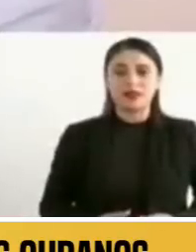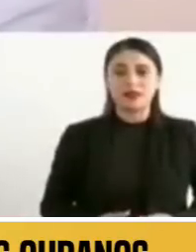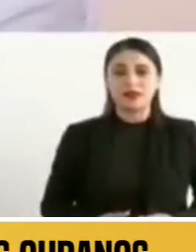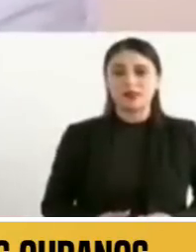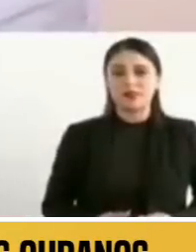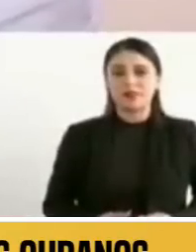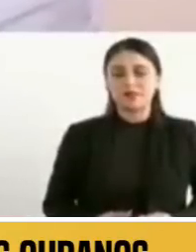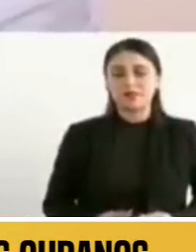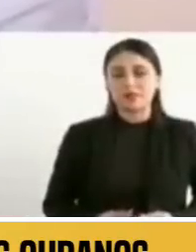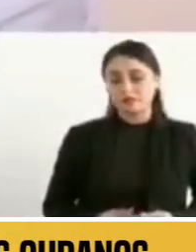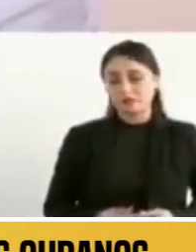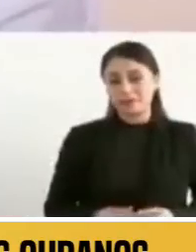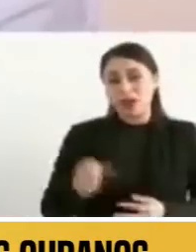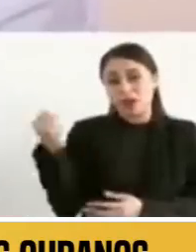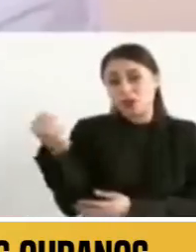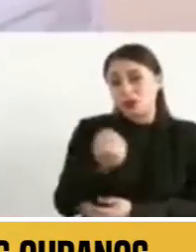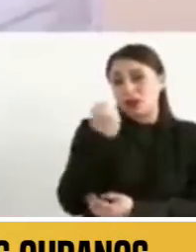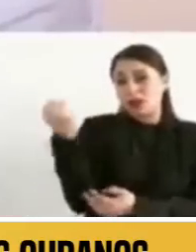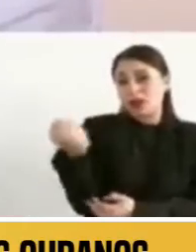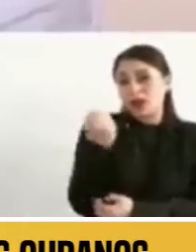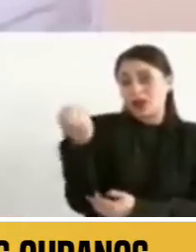Tuvimos suerte, pero